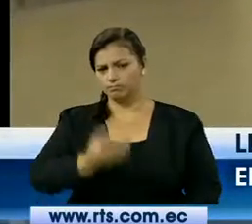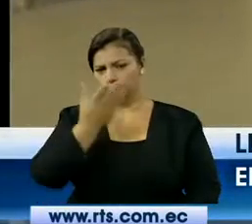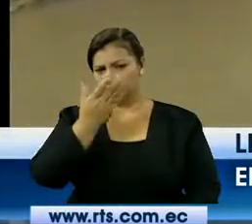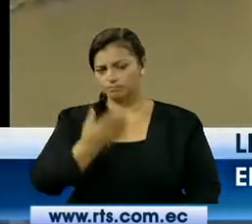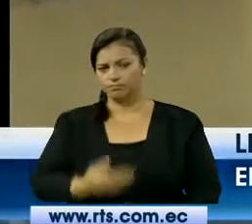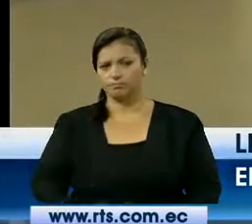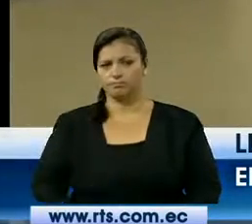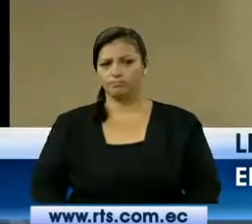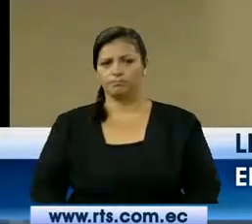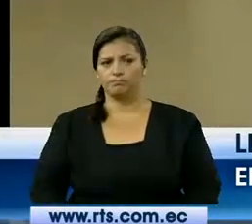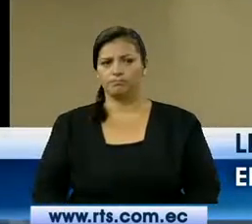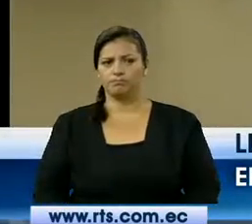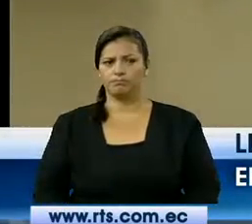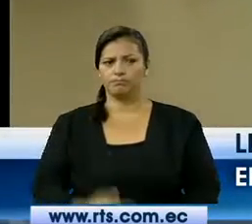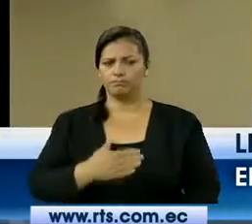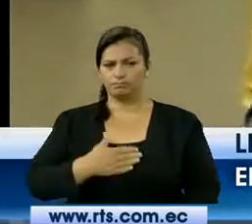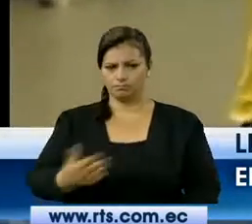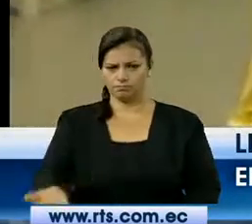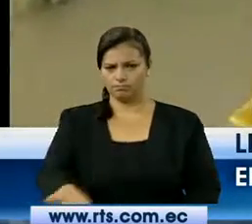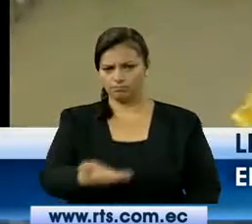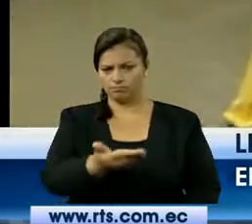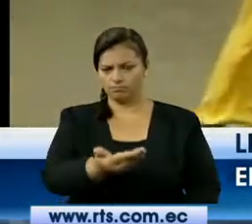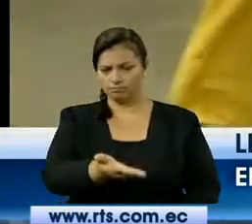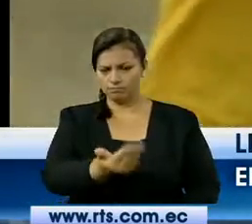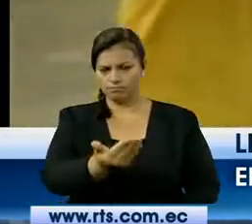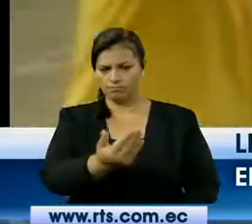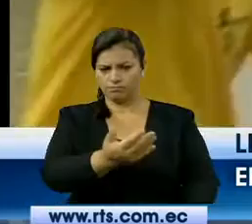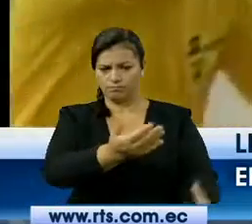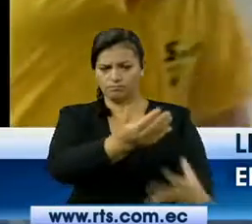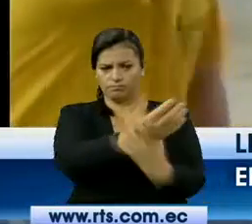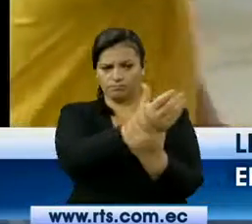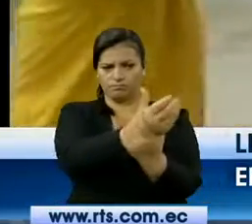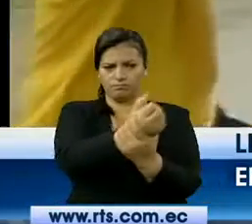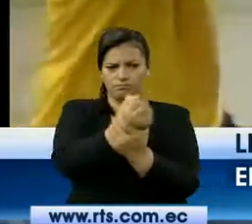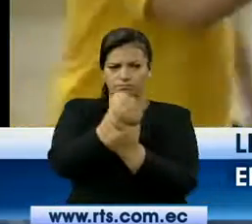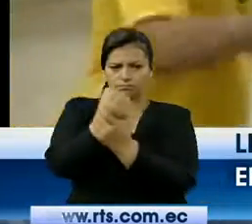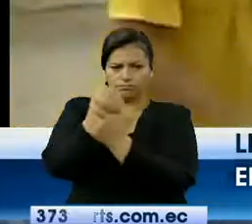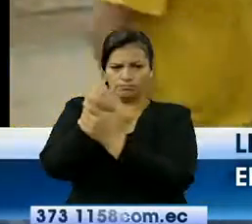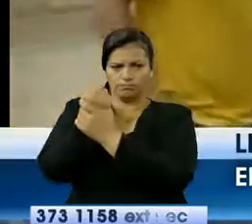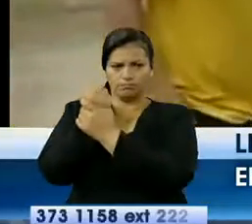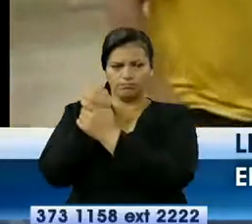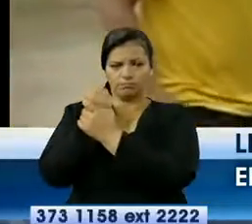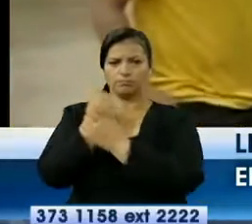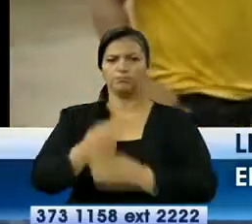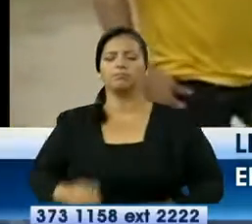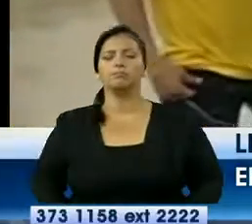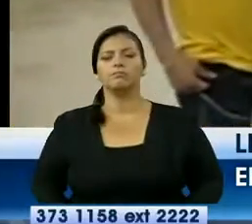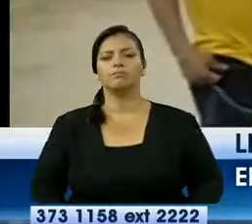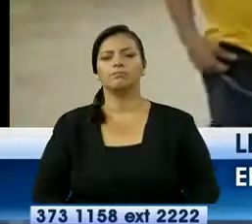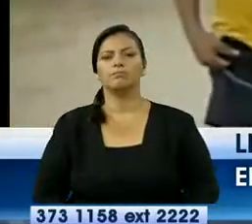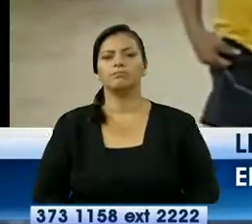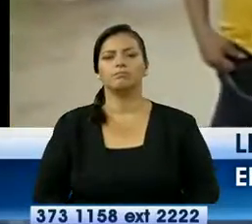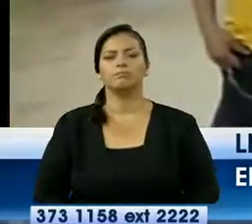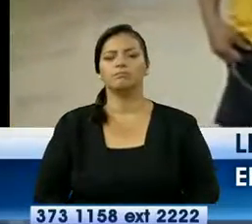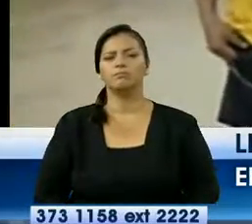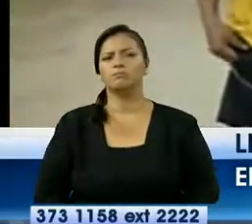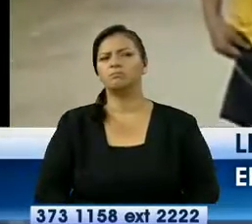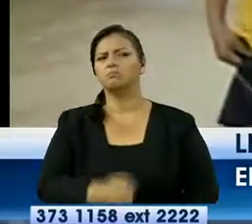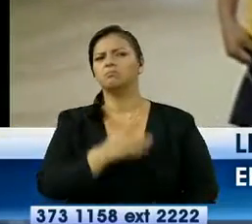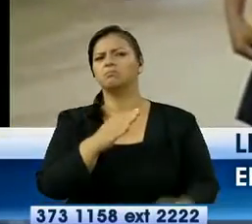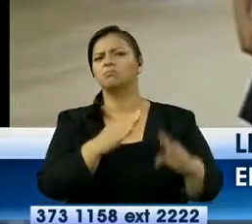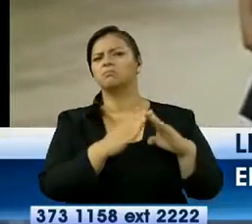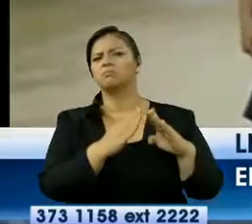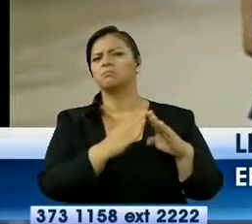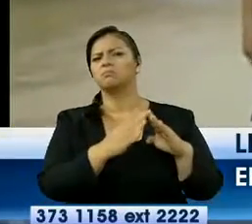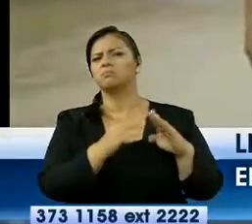Sosténgase ahí de mi mano para que pueda salir por acá. A ver, venga para acá. Caballero, su vivienda, ¿qué ocurre con su vivienda